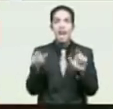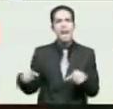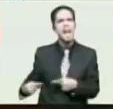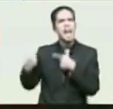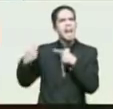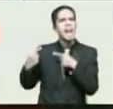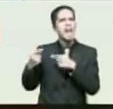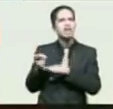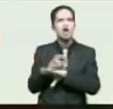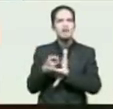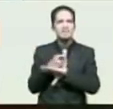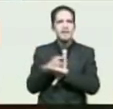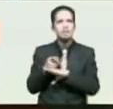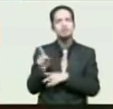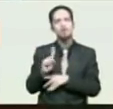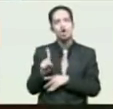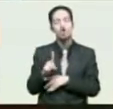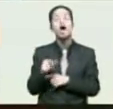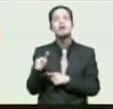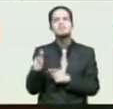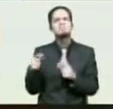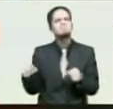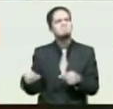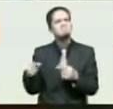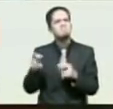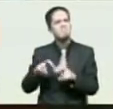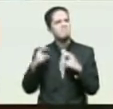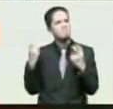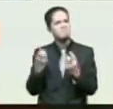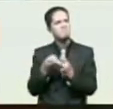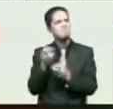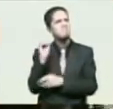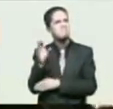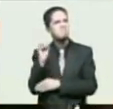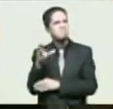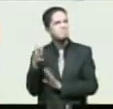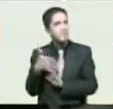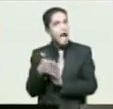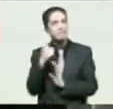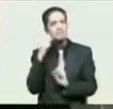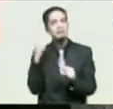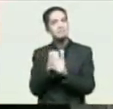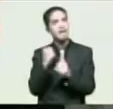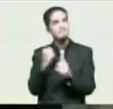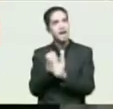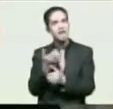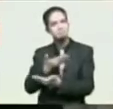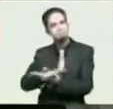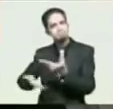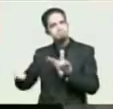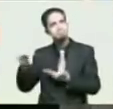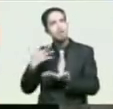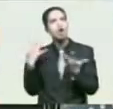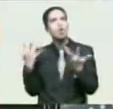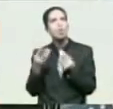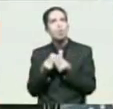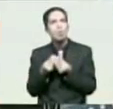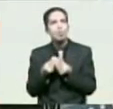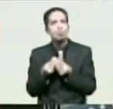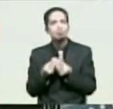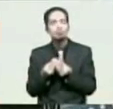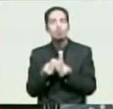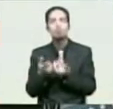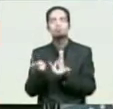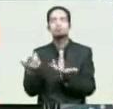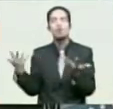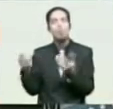Es un espacio para trabajar juntos, para sacar adelante este país. es un espacio para estar ahí al lado del gobierno y